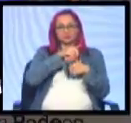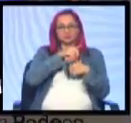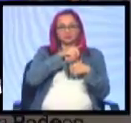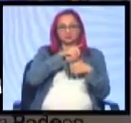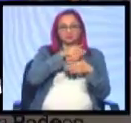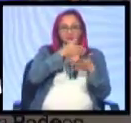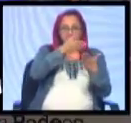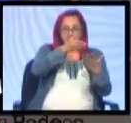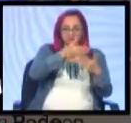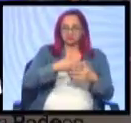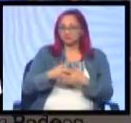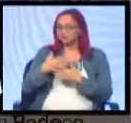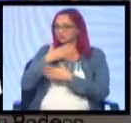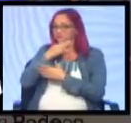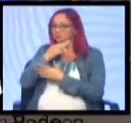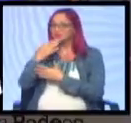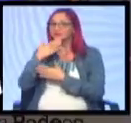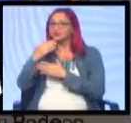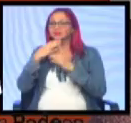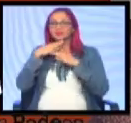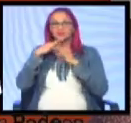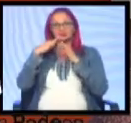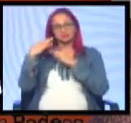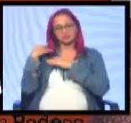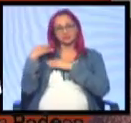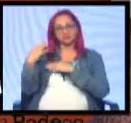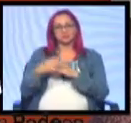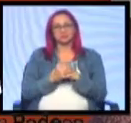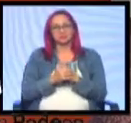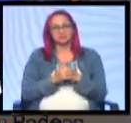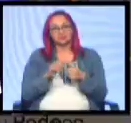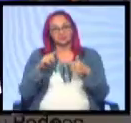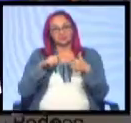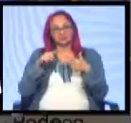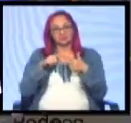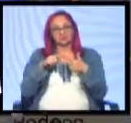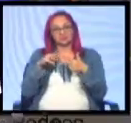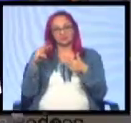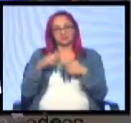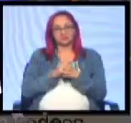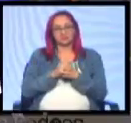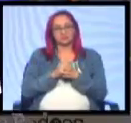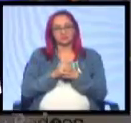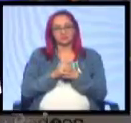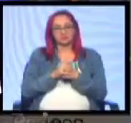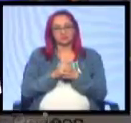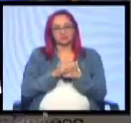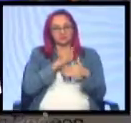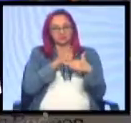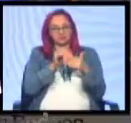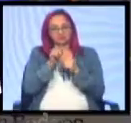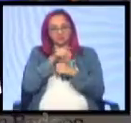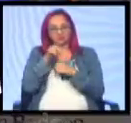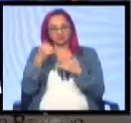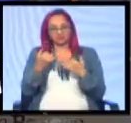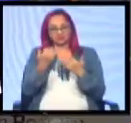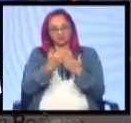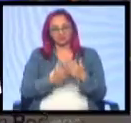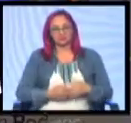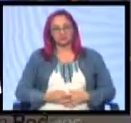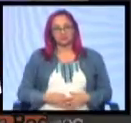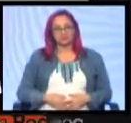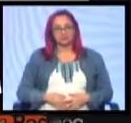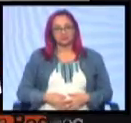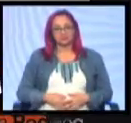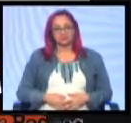Delia. Encantada, muchas gracias por invitarnos. Ay, gracias, y bienvenida, doña Marcela. Un gusto, doña Isabel, compartir con ustedes esta noche. No, por